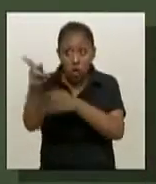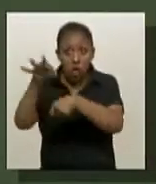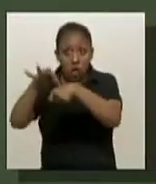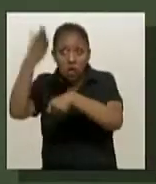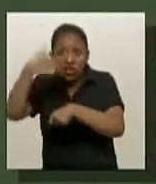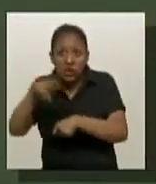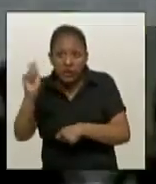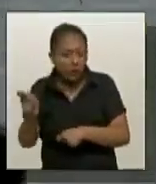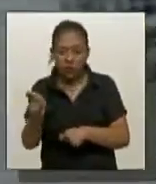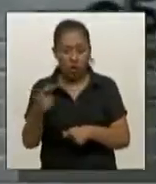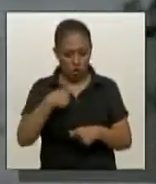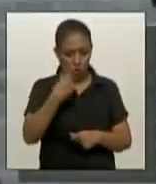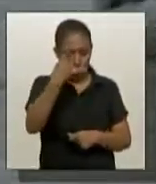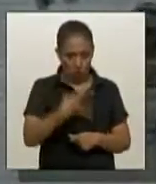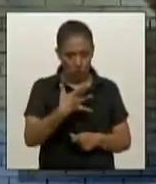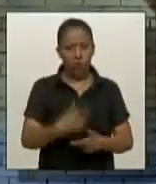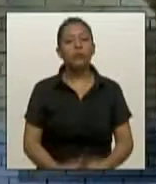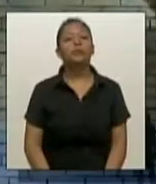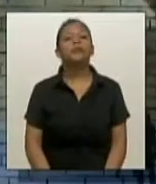del médico.